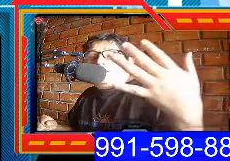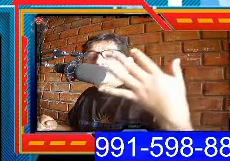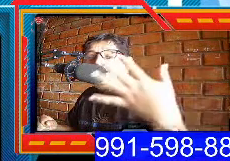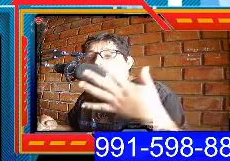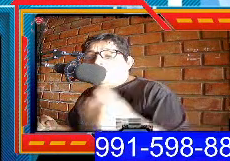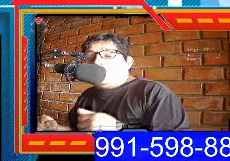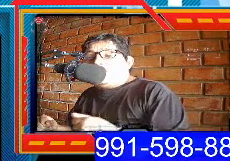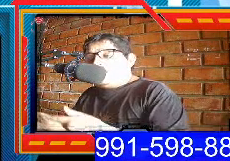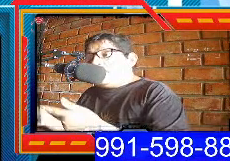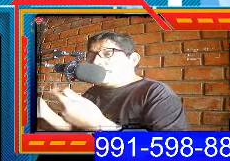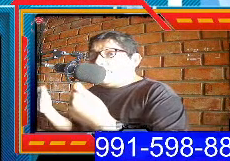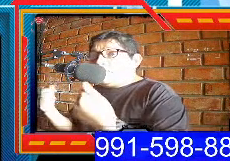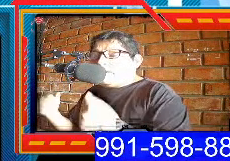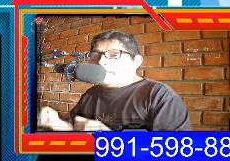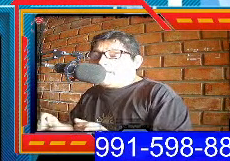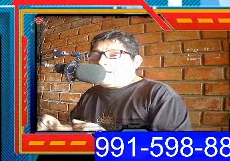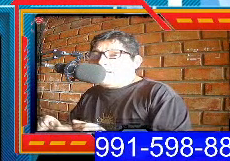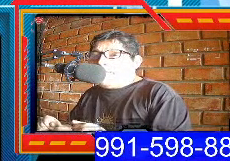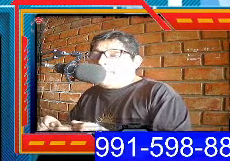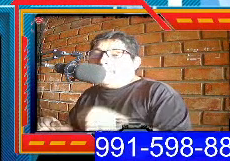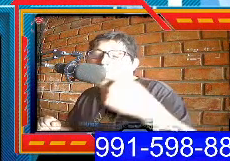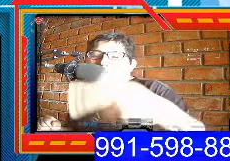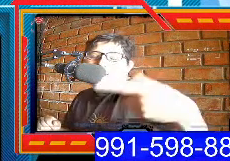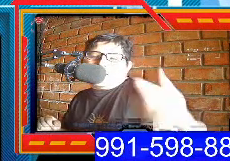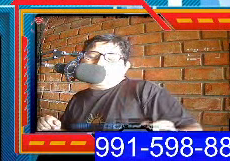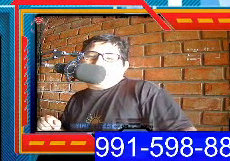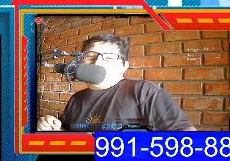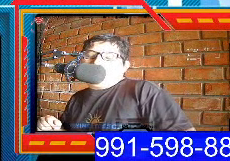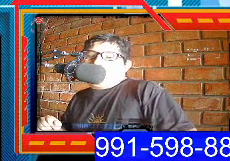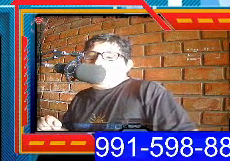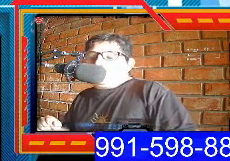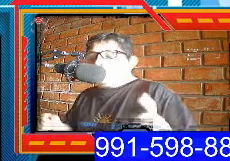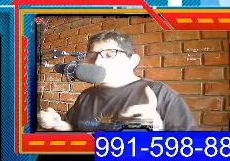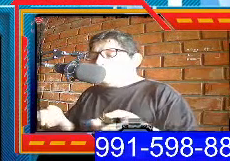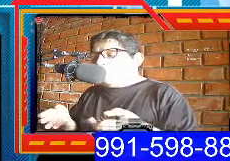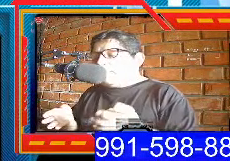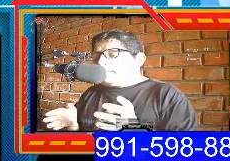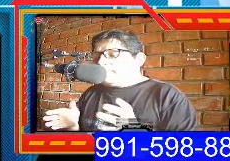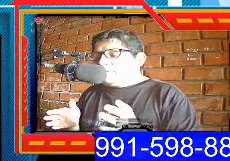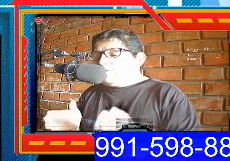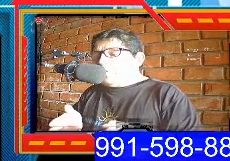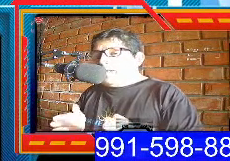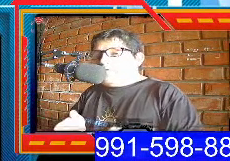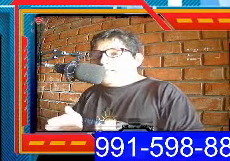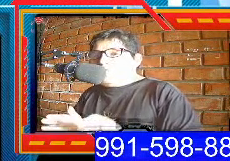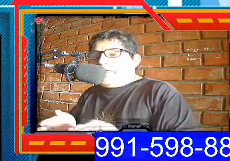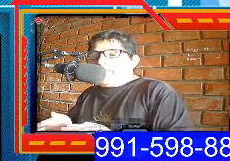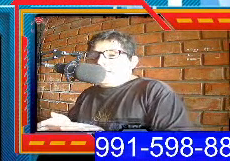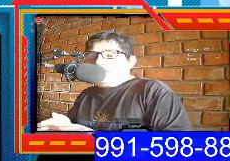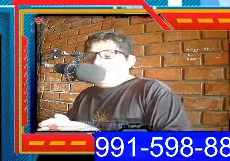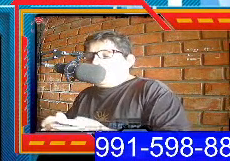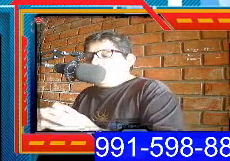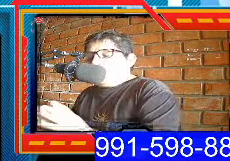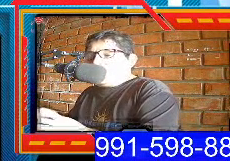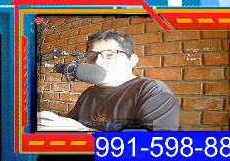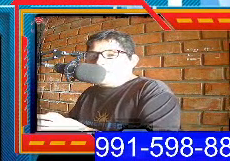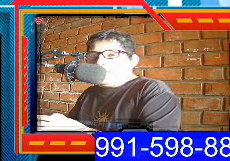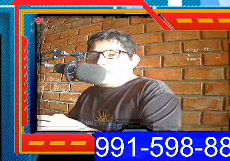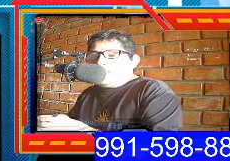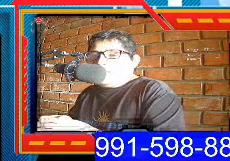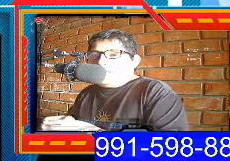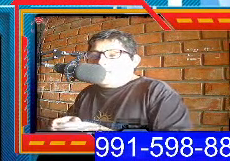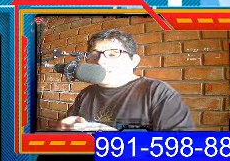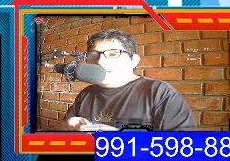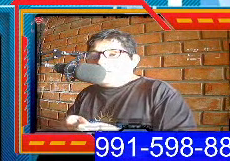es 100 soles y vas a poder retirar. Pero si tú compras, si tú compras 3 entradas y una